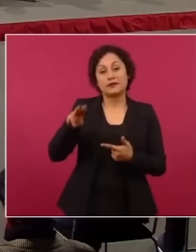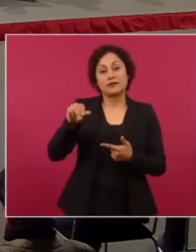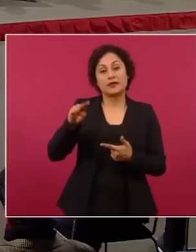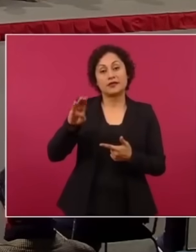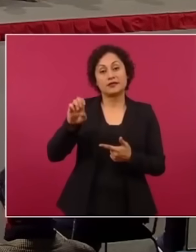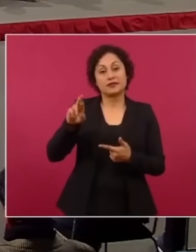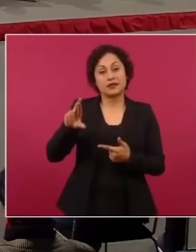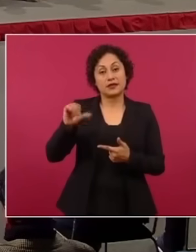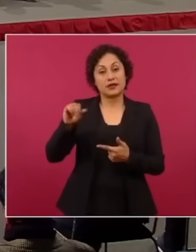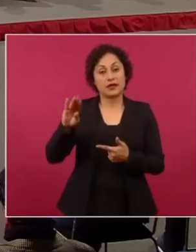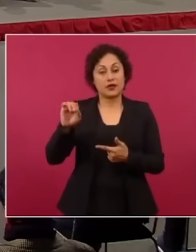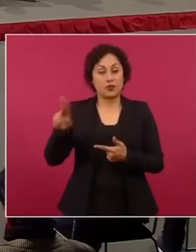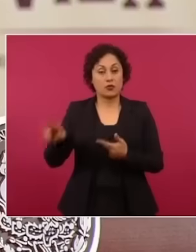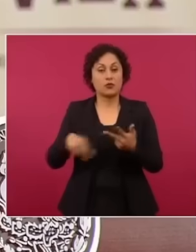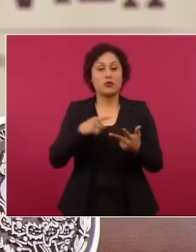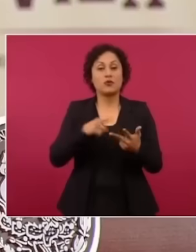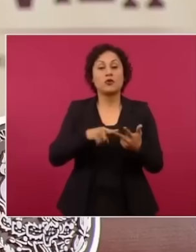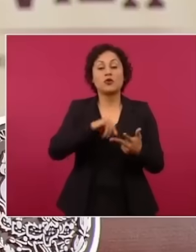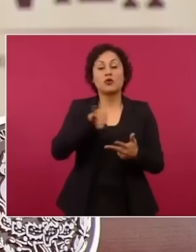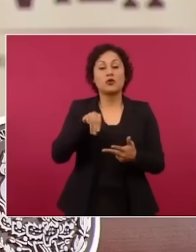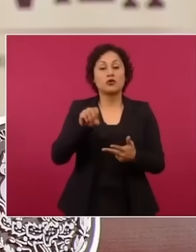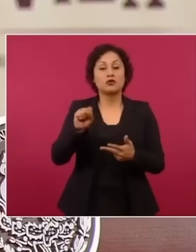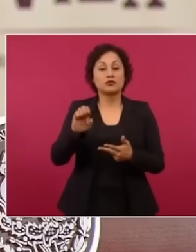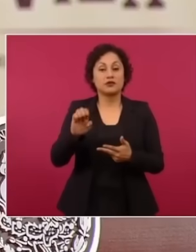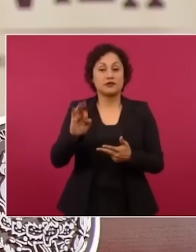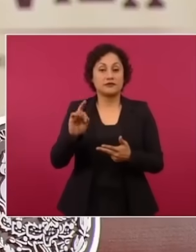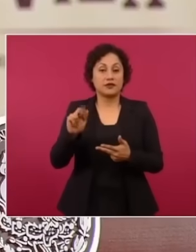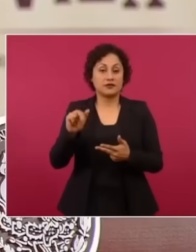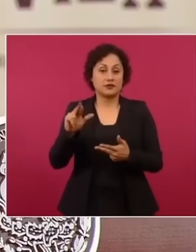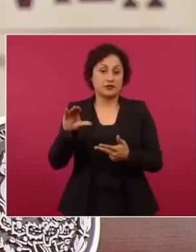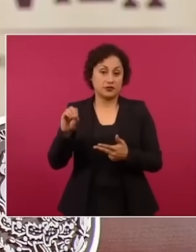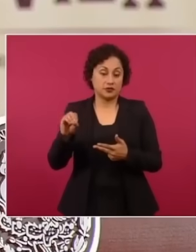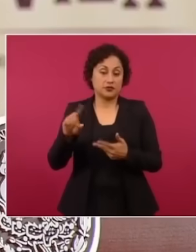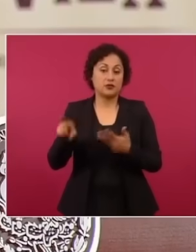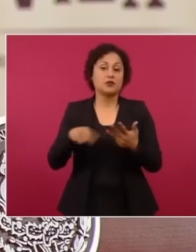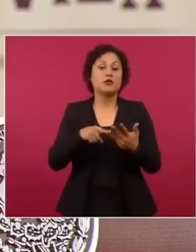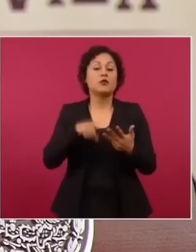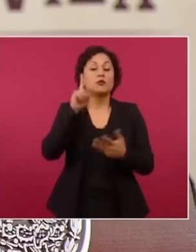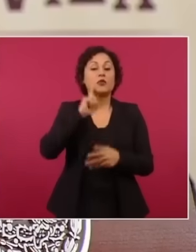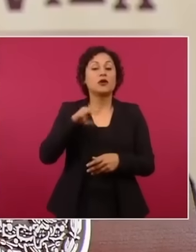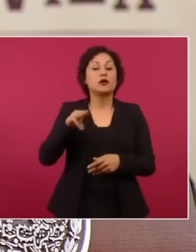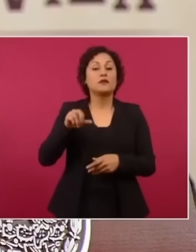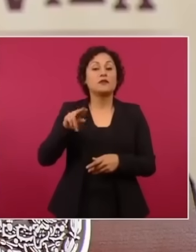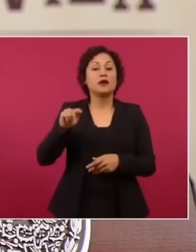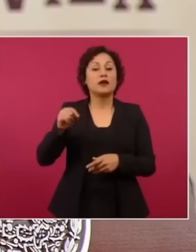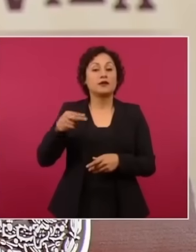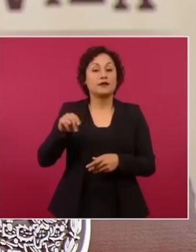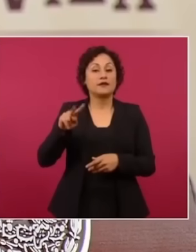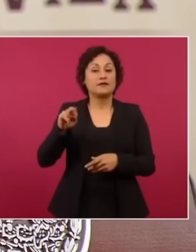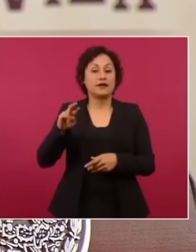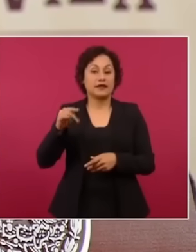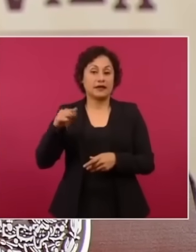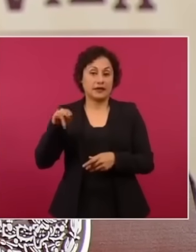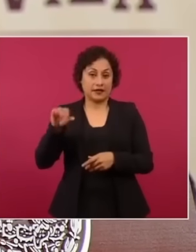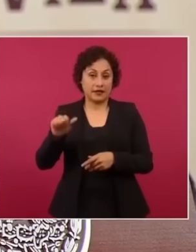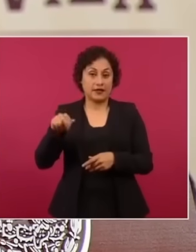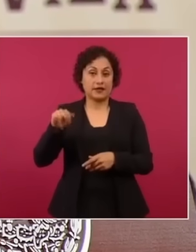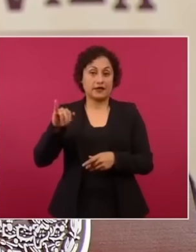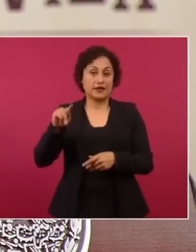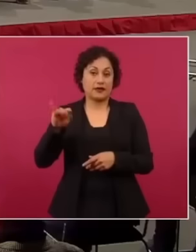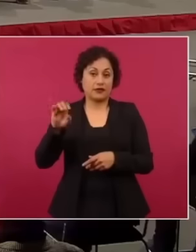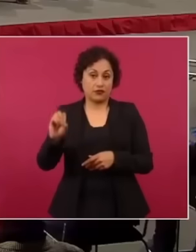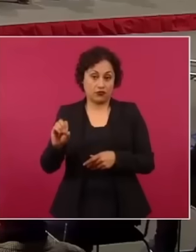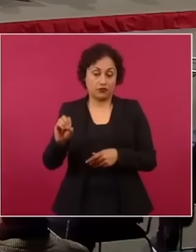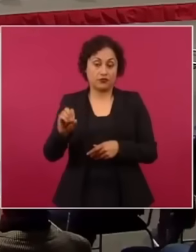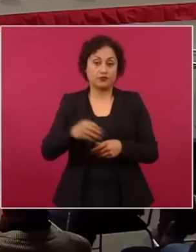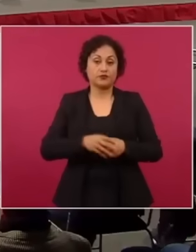Taub, José Francisco Niembro González y Marta Virginia Nieto Guerrero de